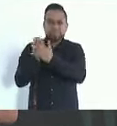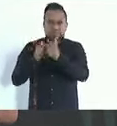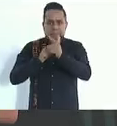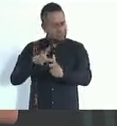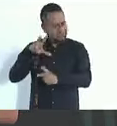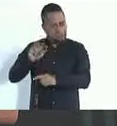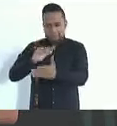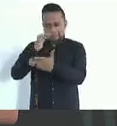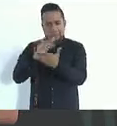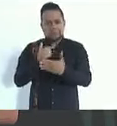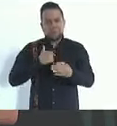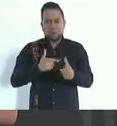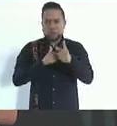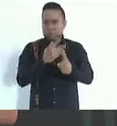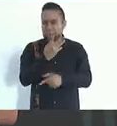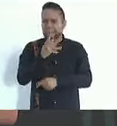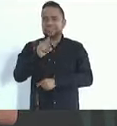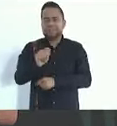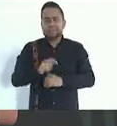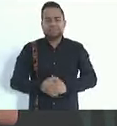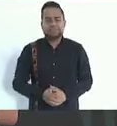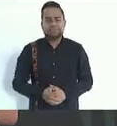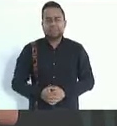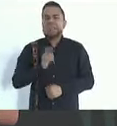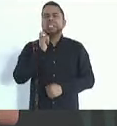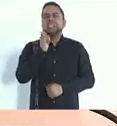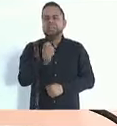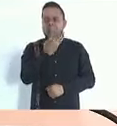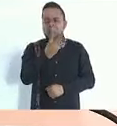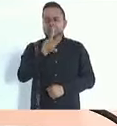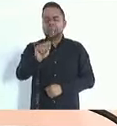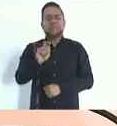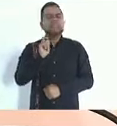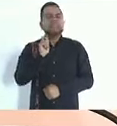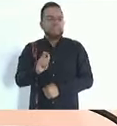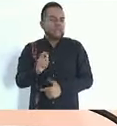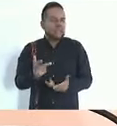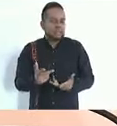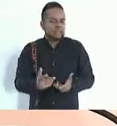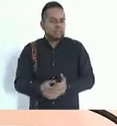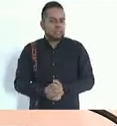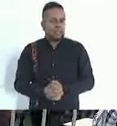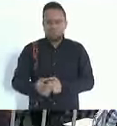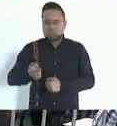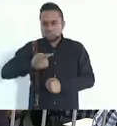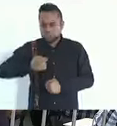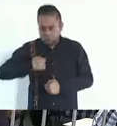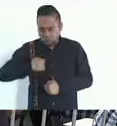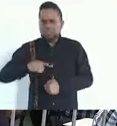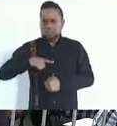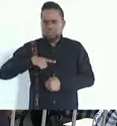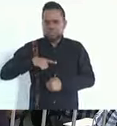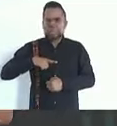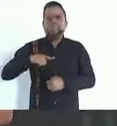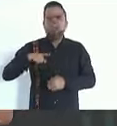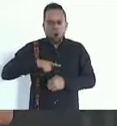cuarta transformación. ¿Y qué quiere decir eso? Quiere decir que vamos a seguir gobernando con